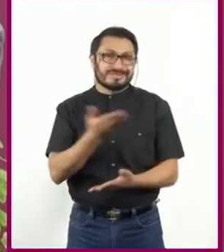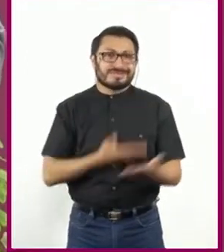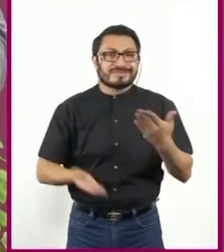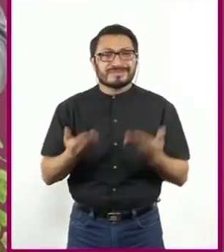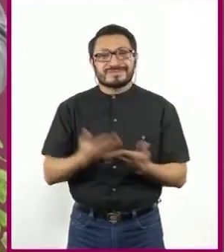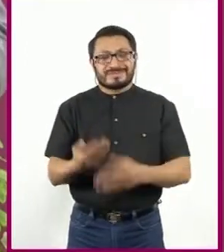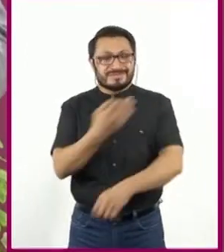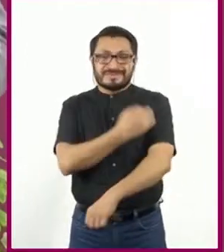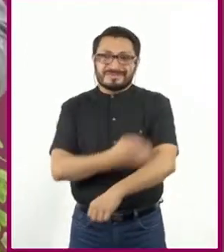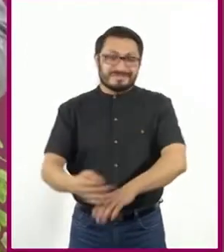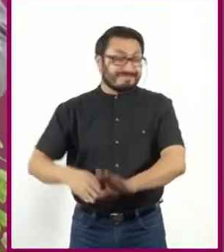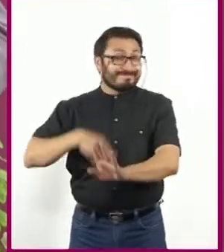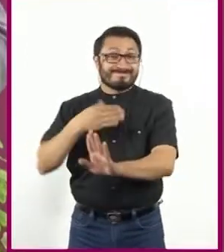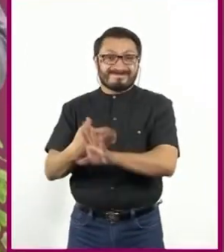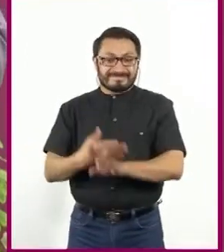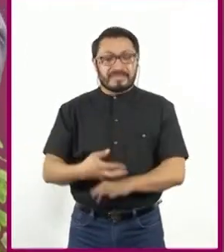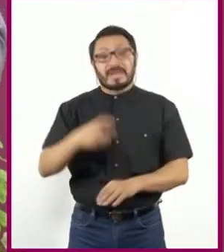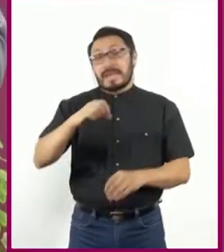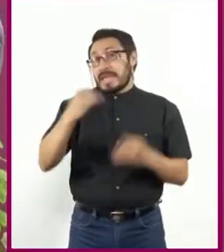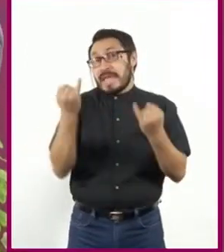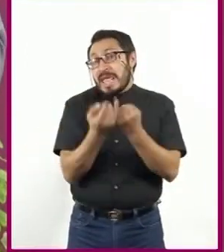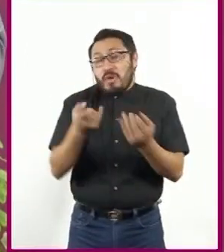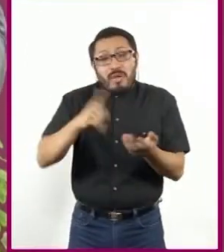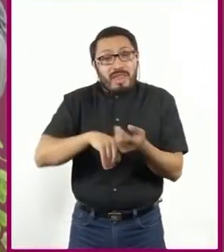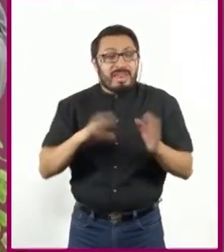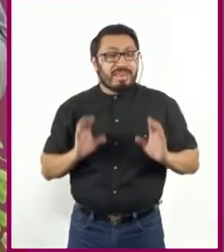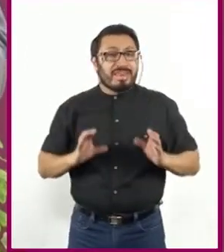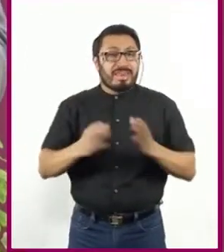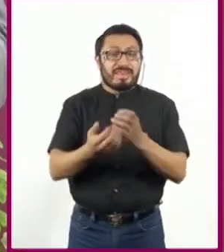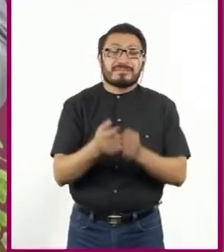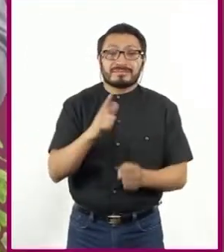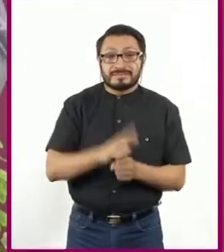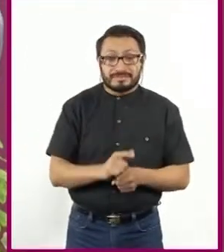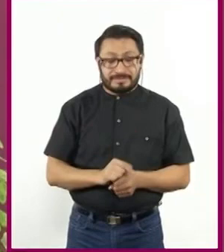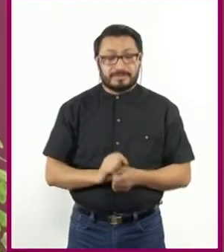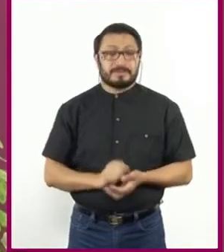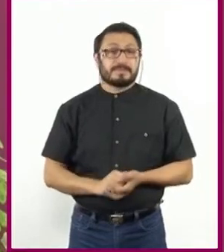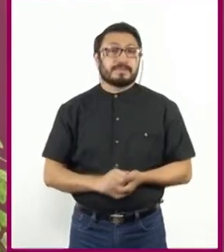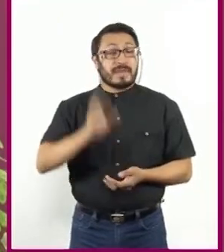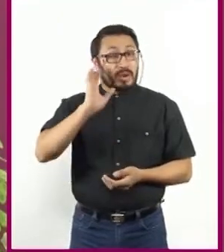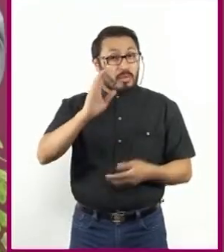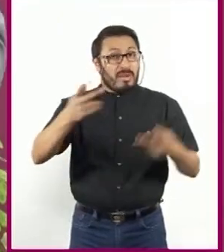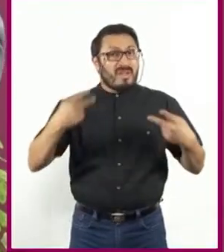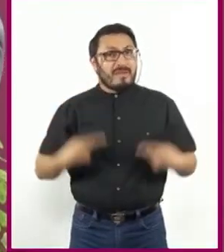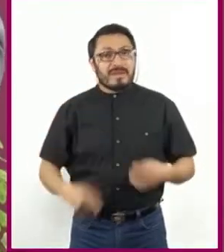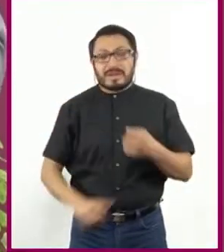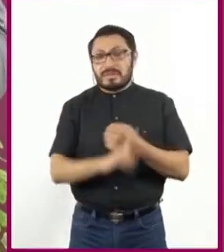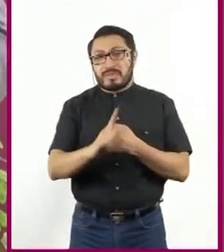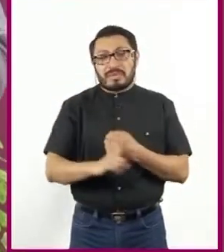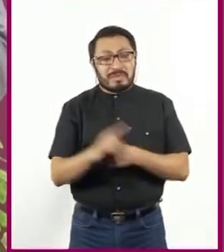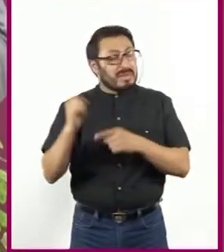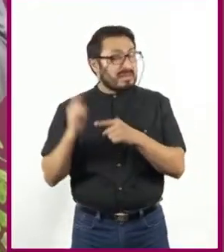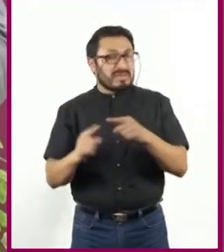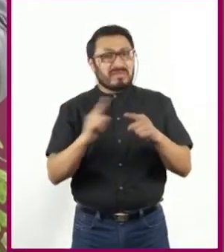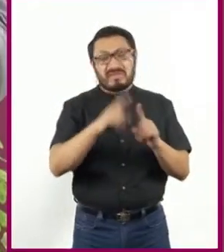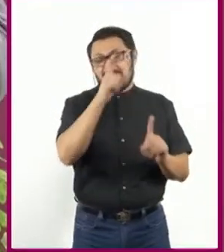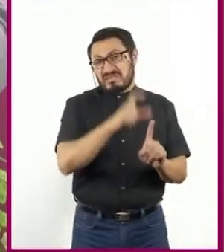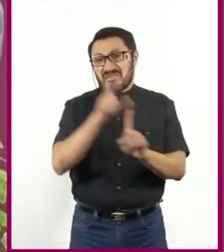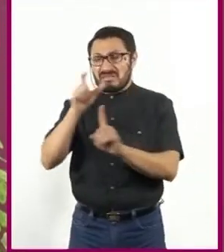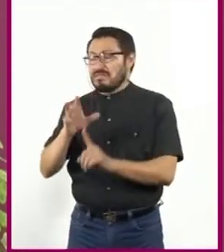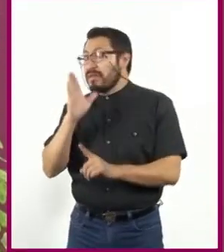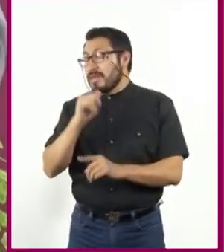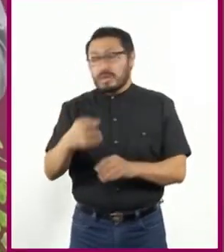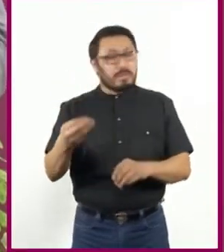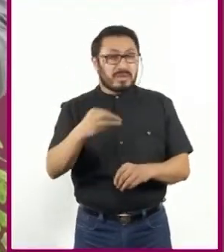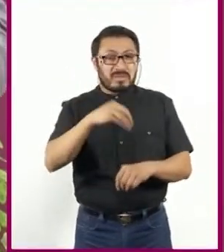trae consecuencias en la sociedad. Cuando las personas no pueden solucionar sus diferencias sin recurrir a